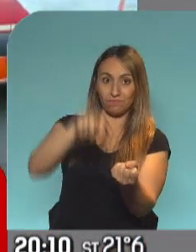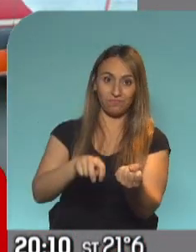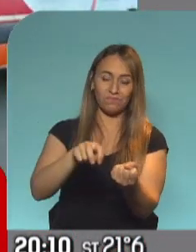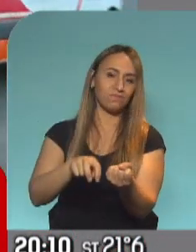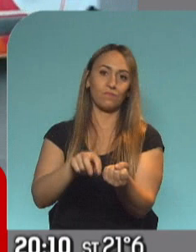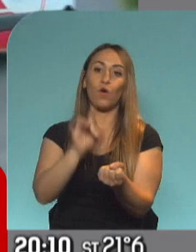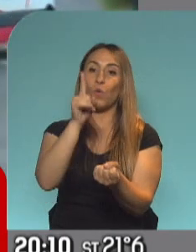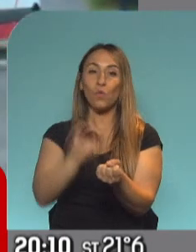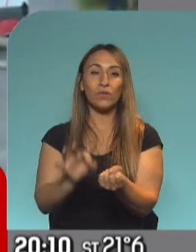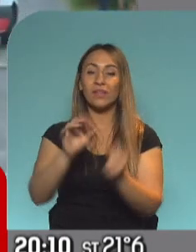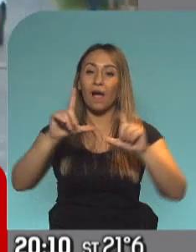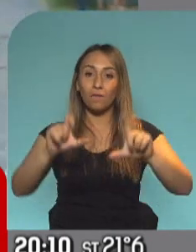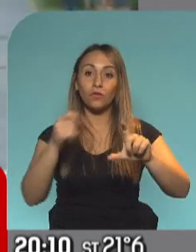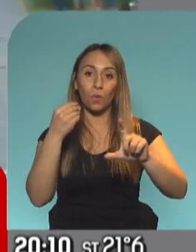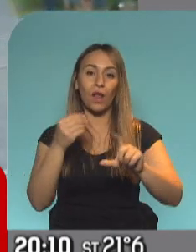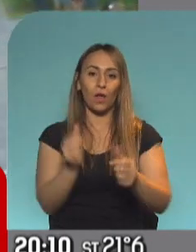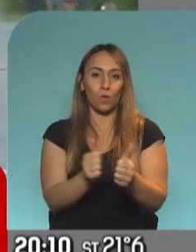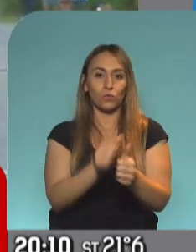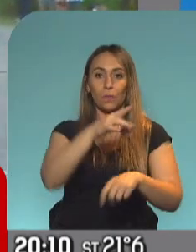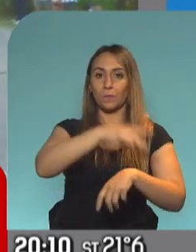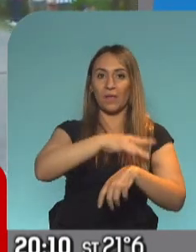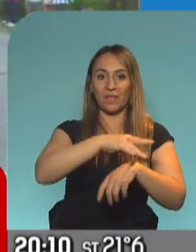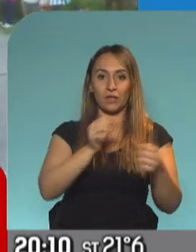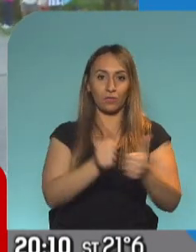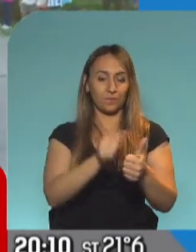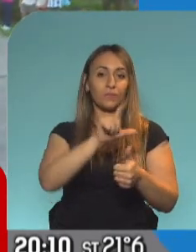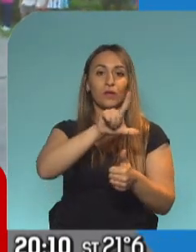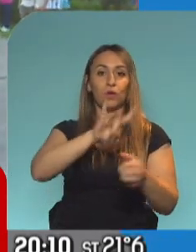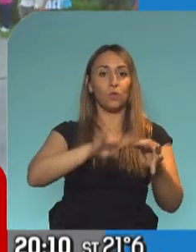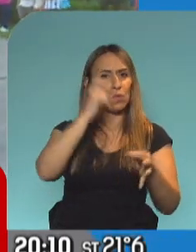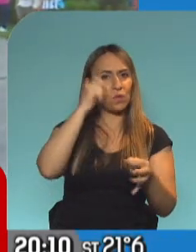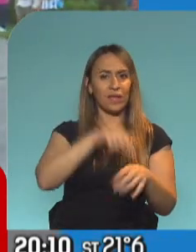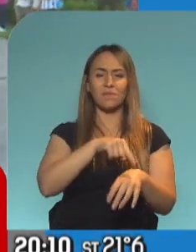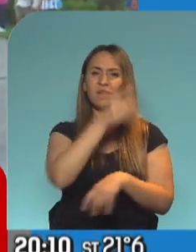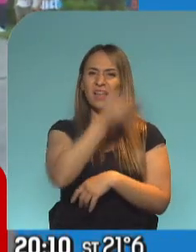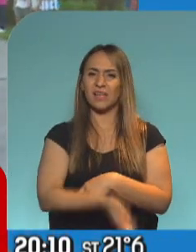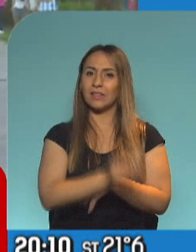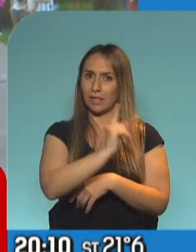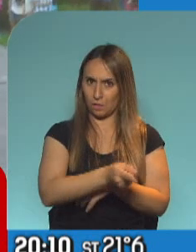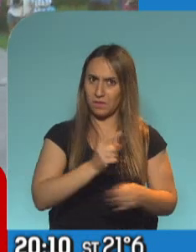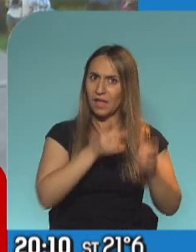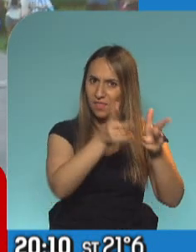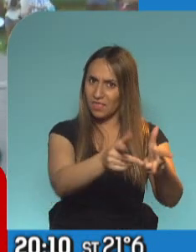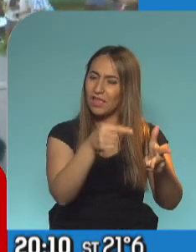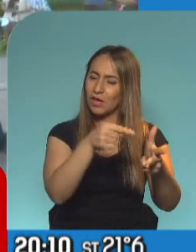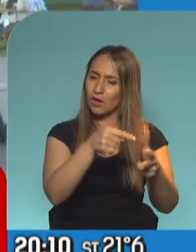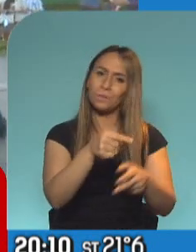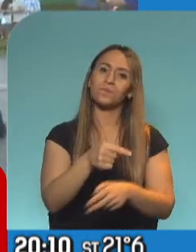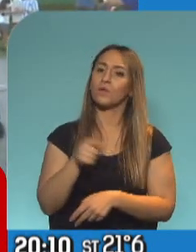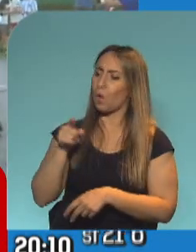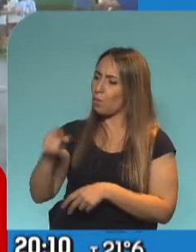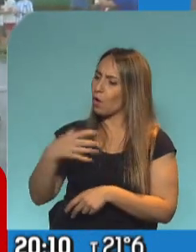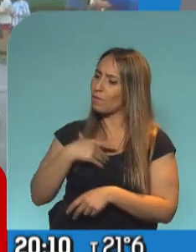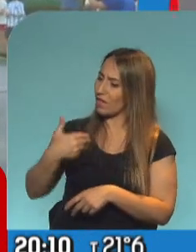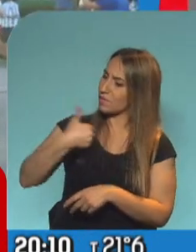sb es justamente con su médico con luque luque que también dijo entre otras cosas vos confiaste de mí